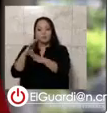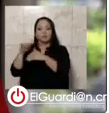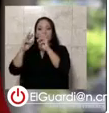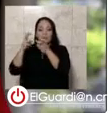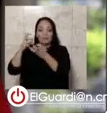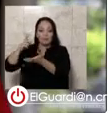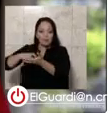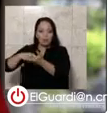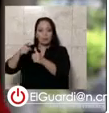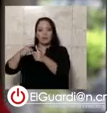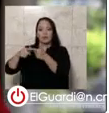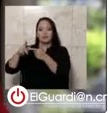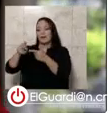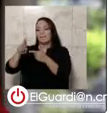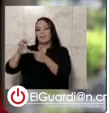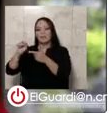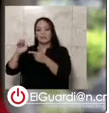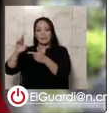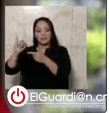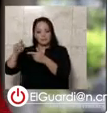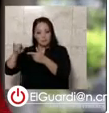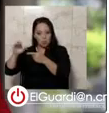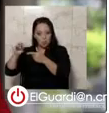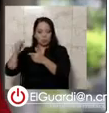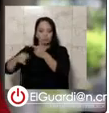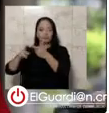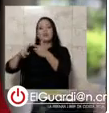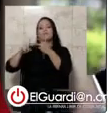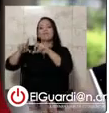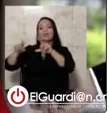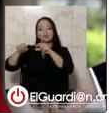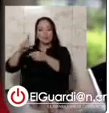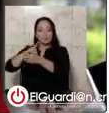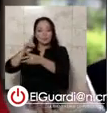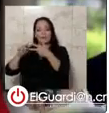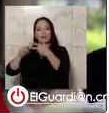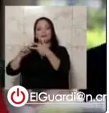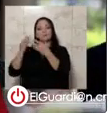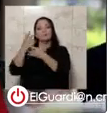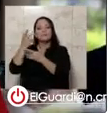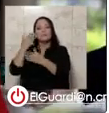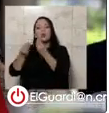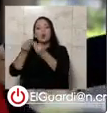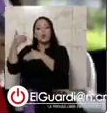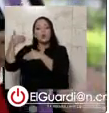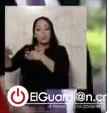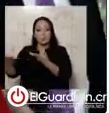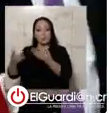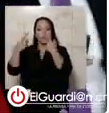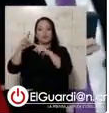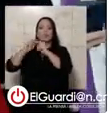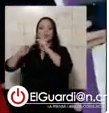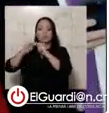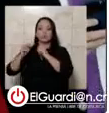deudas, prescripción, el tema de la condonación de facturas médicas, qué podemos hacer y cómo podemos llegar a una